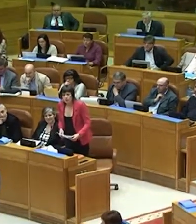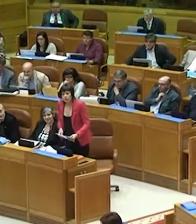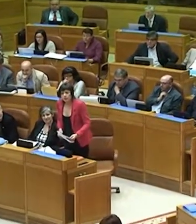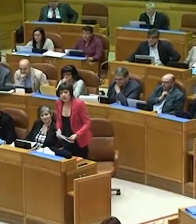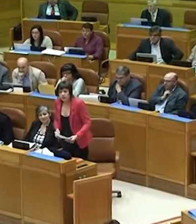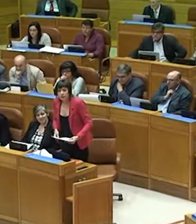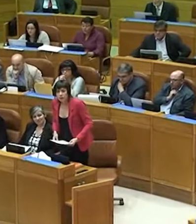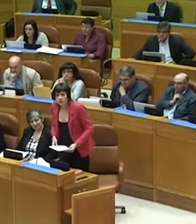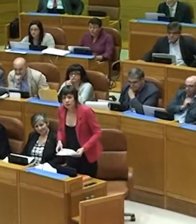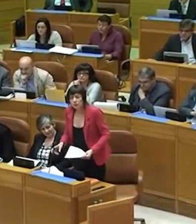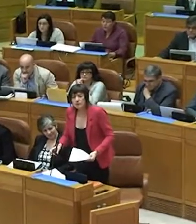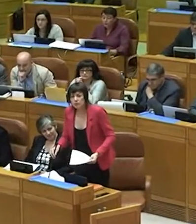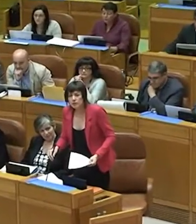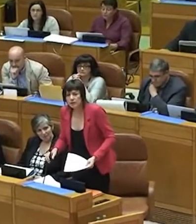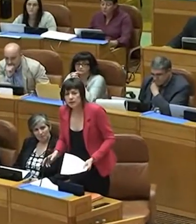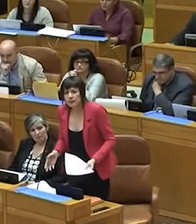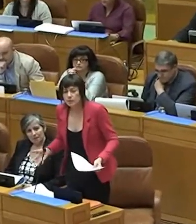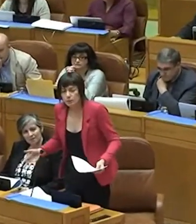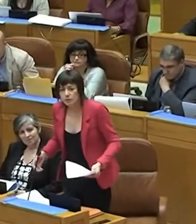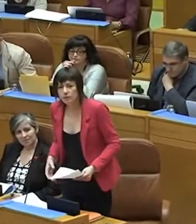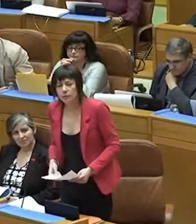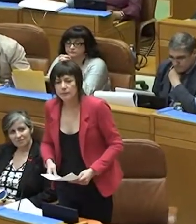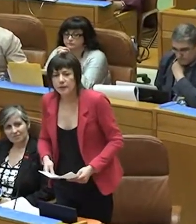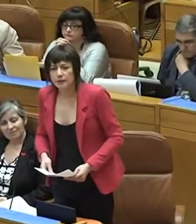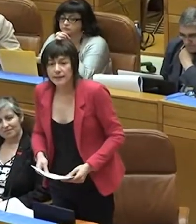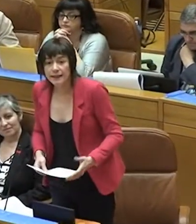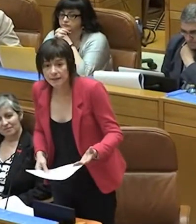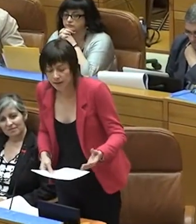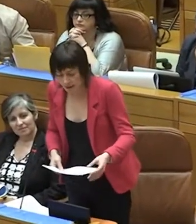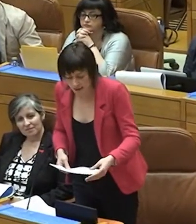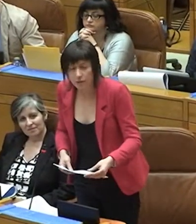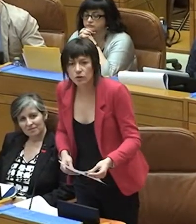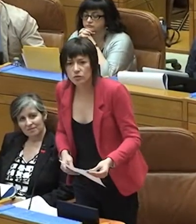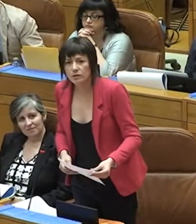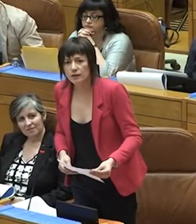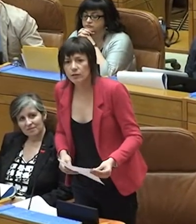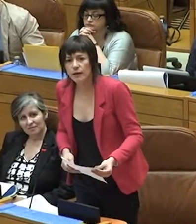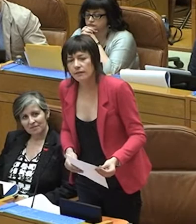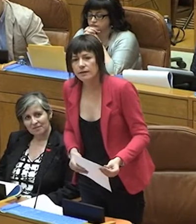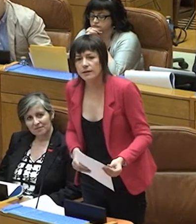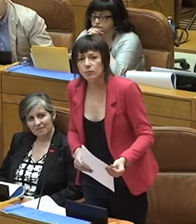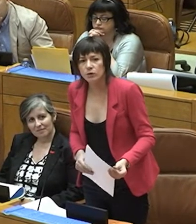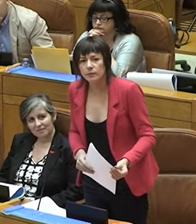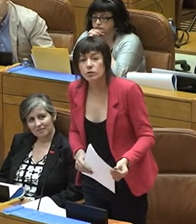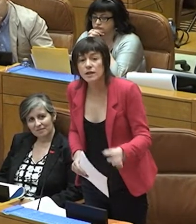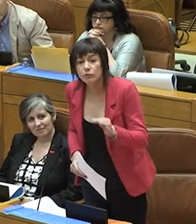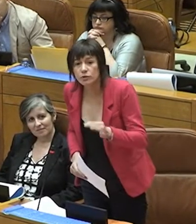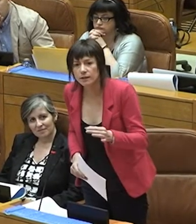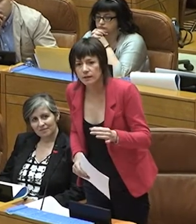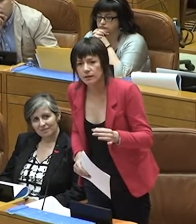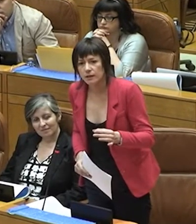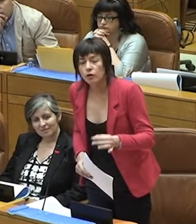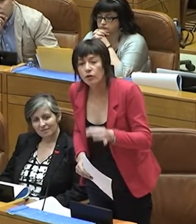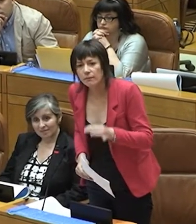Señor Núñez Feijóo, creo que non está vostede en disposición nin de dar leccións de coherencia, nin moito menos de